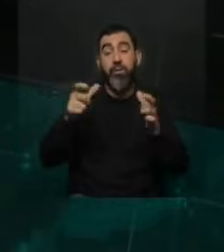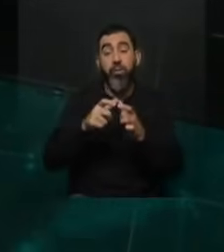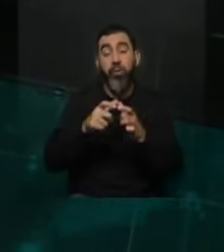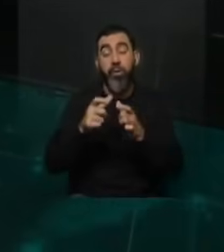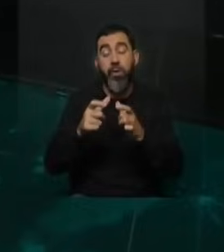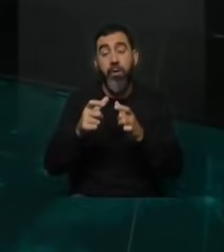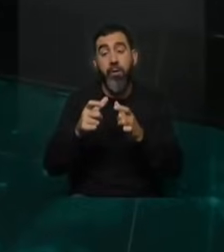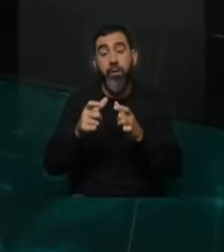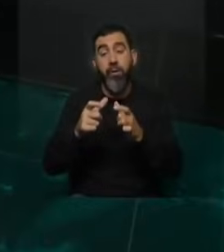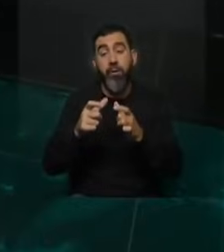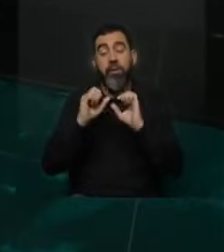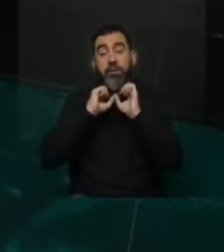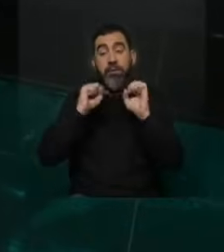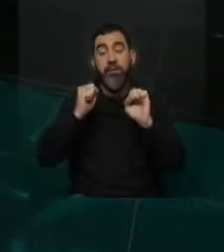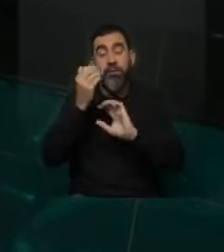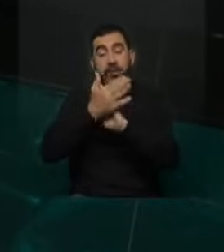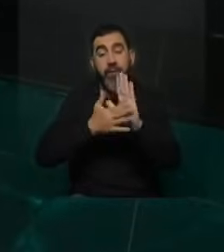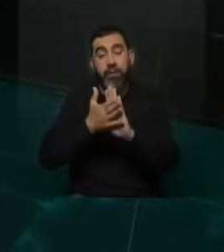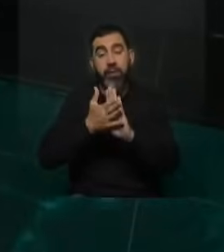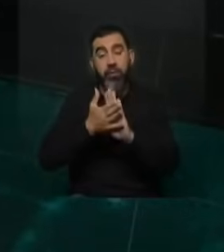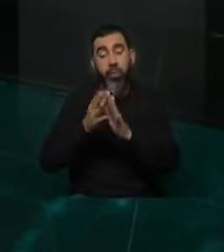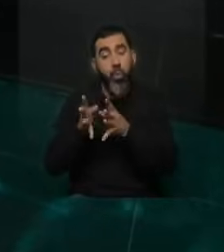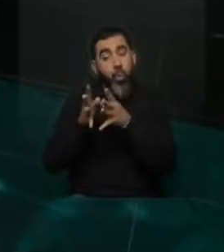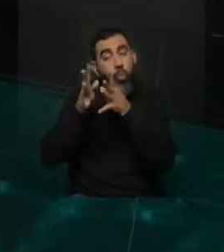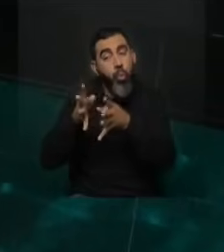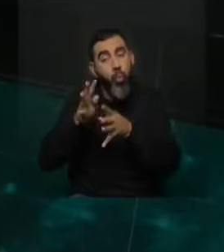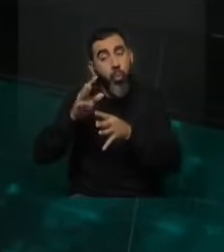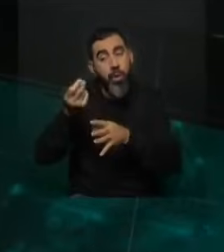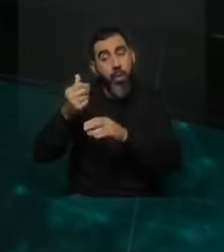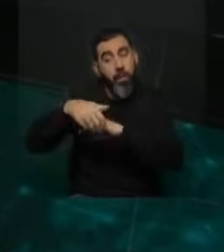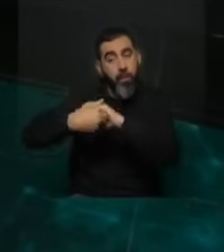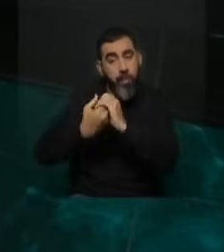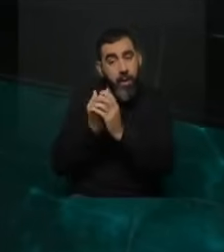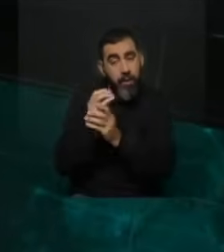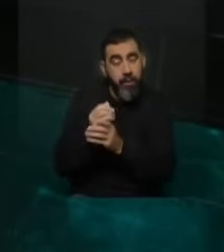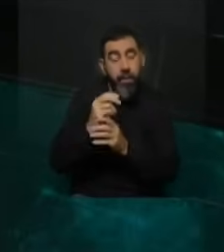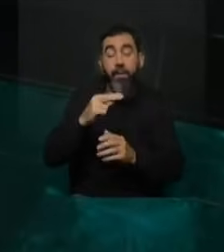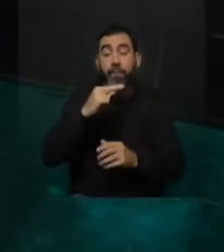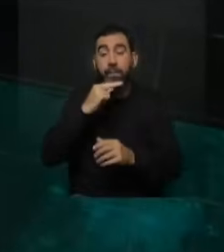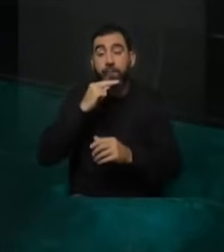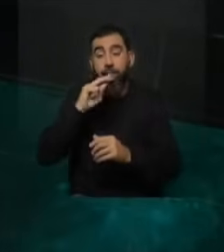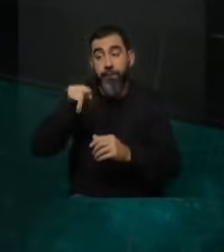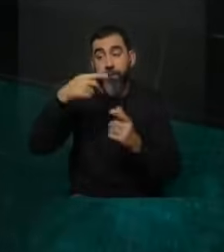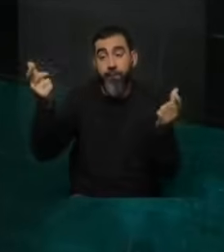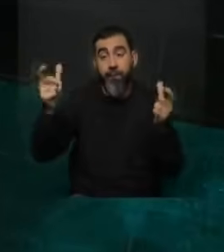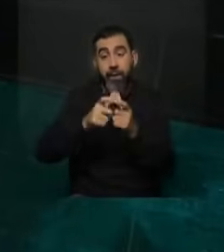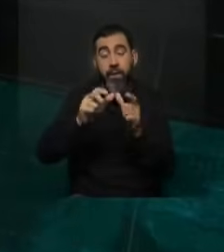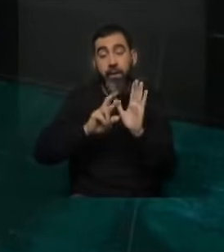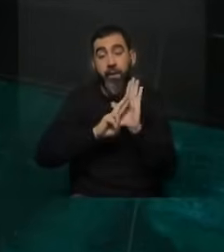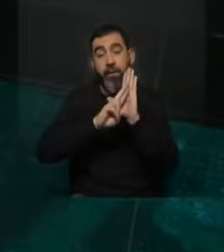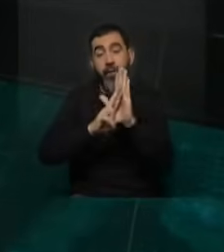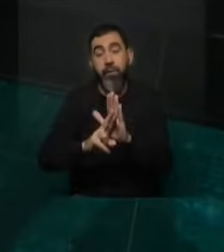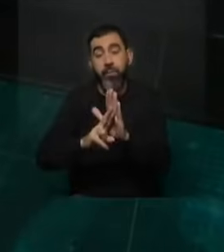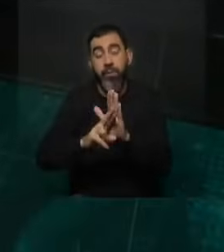titular de la secretaría Nacional para la lucha contra el abado de activos Jorge chediac y el viernes con representantes